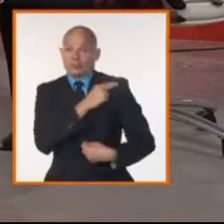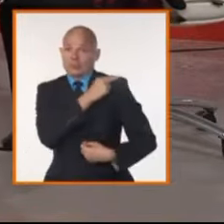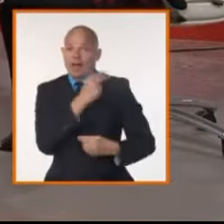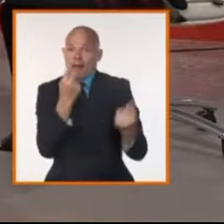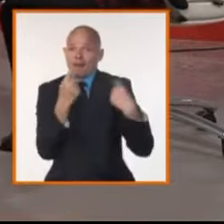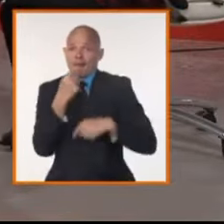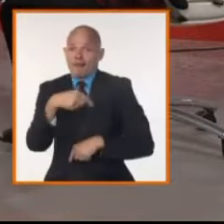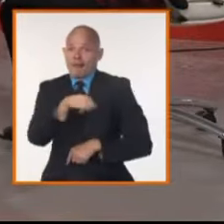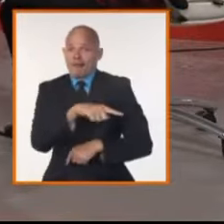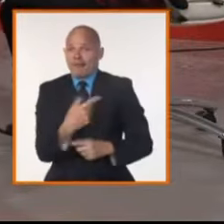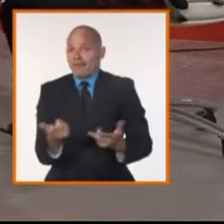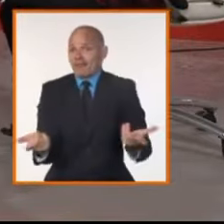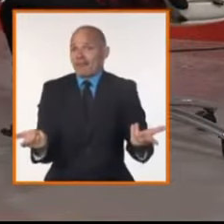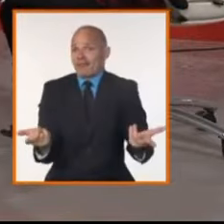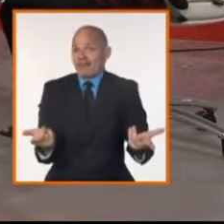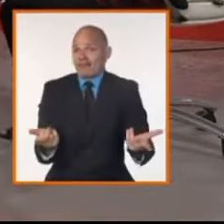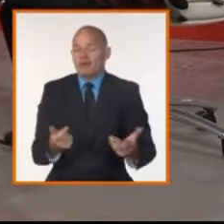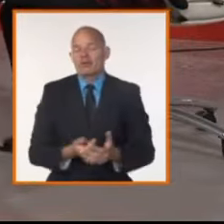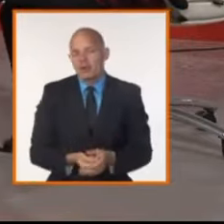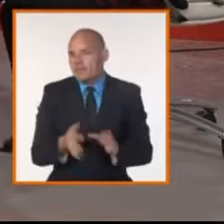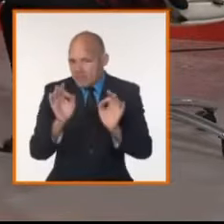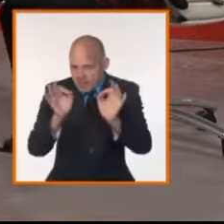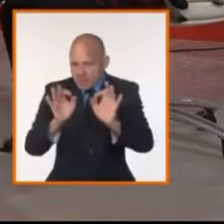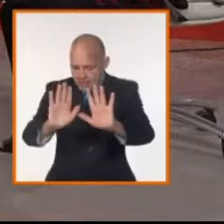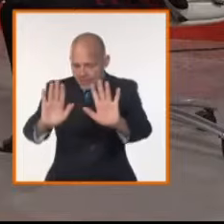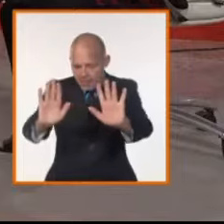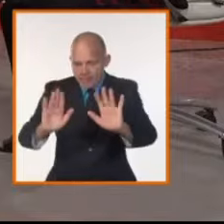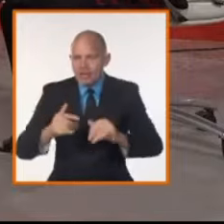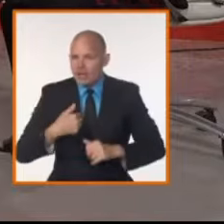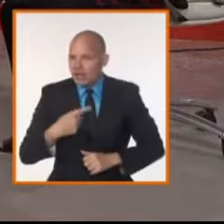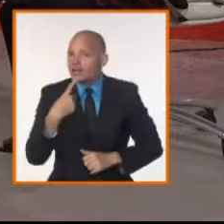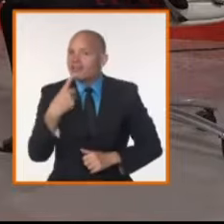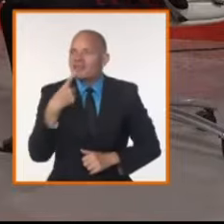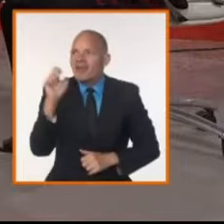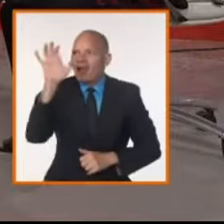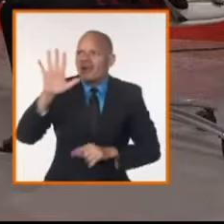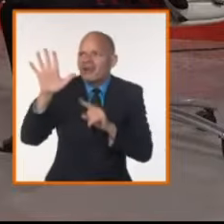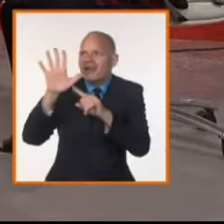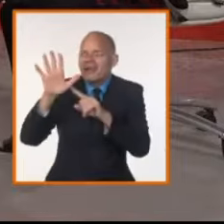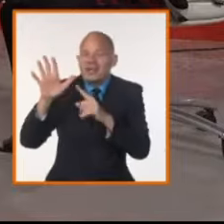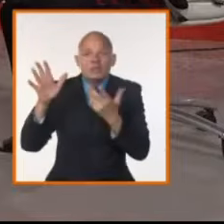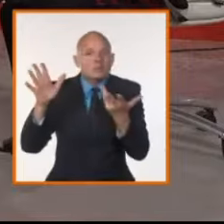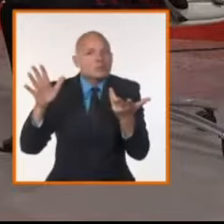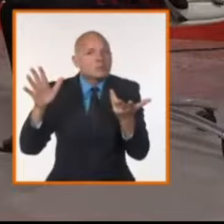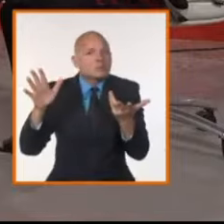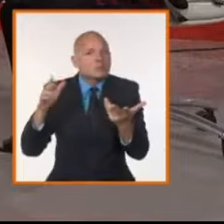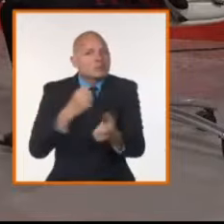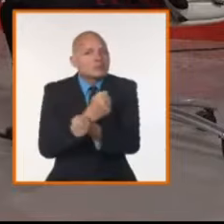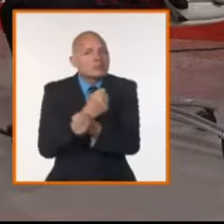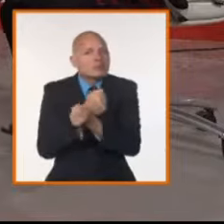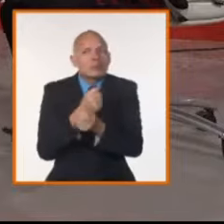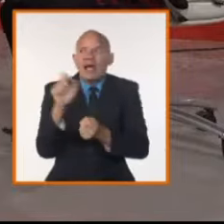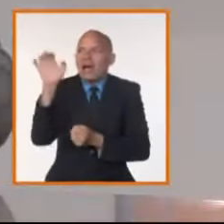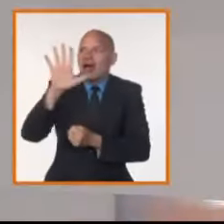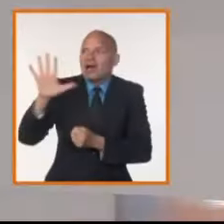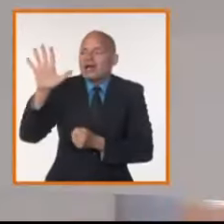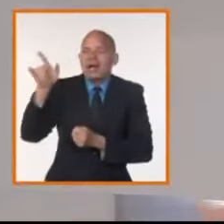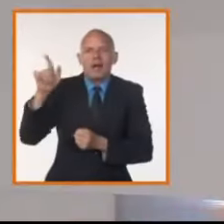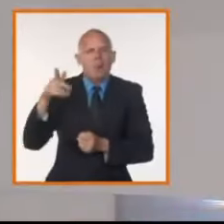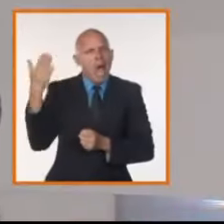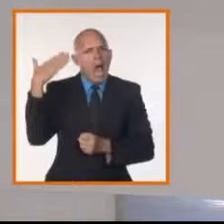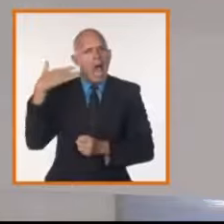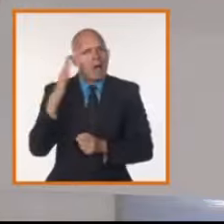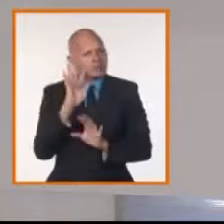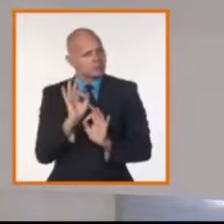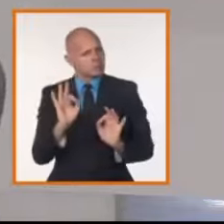Exacto pero por eso digo de que es eh preocupante Porque sin duda es un lugar donde hay una más una mayor conciencia cívica una cultura y una